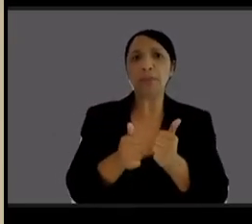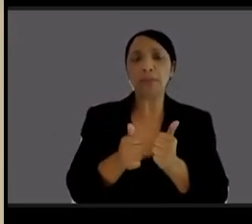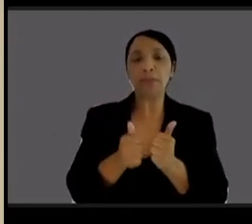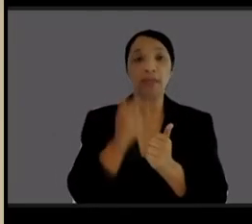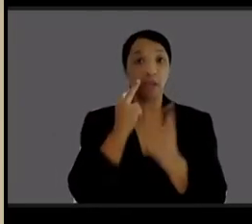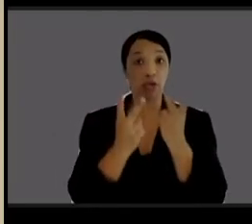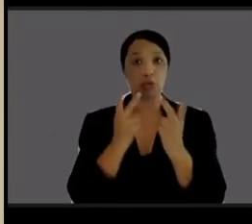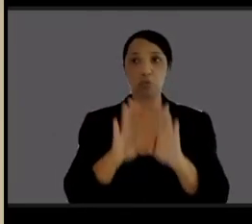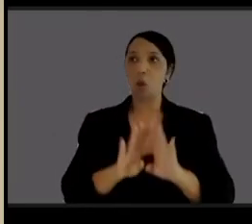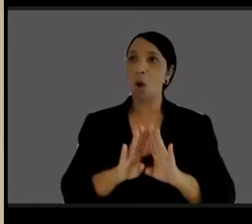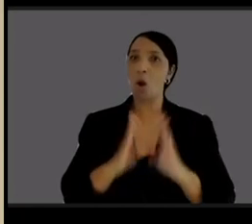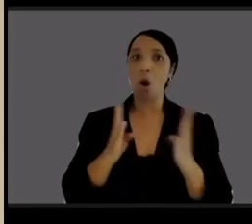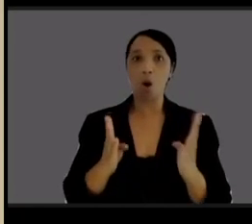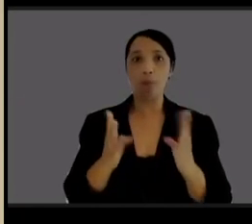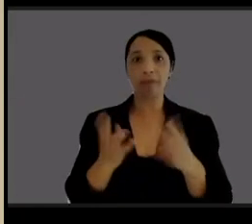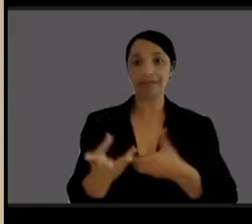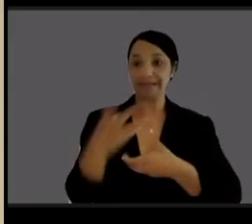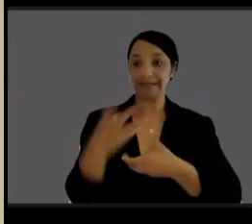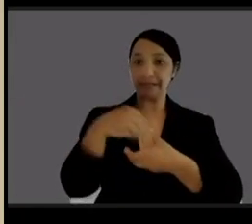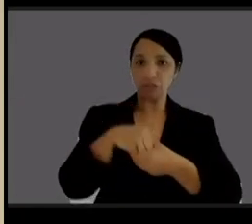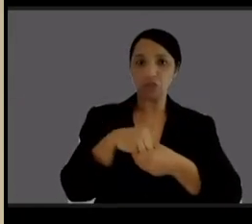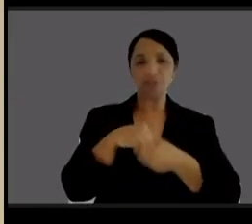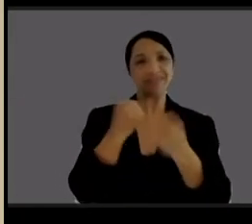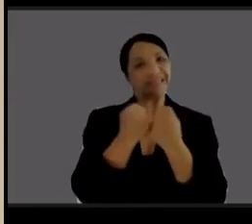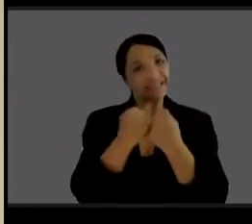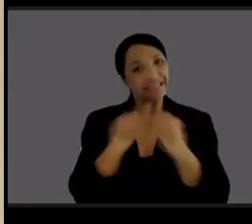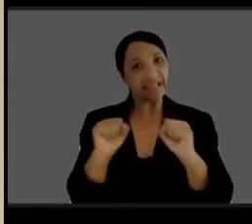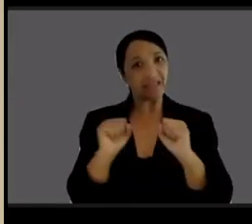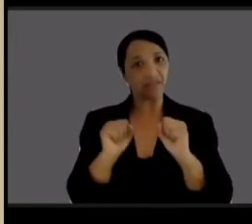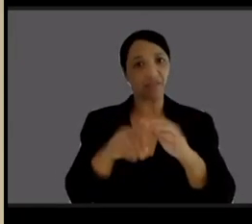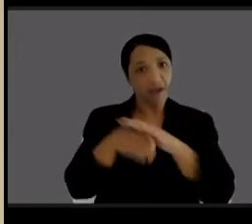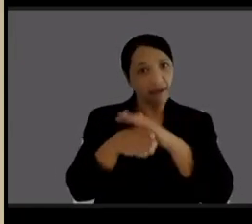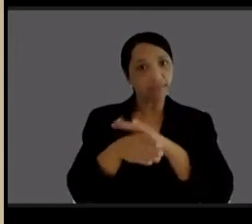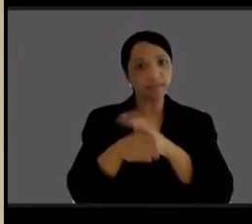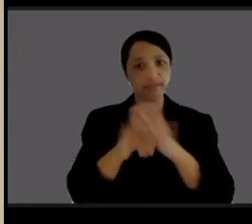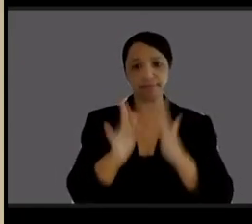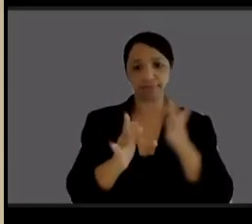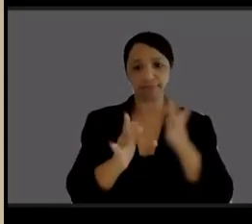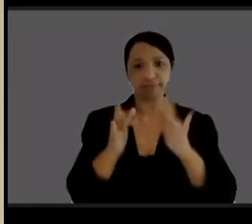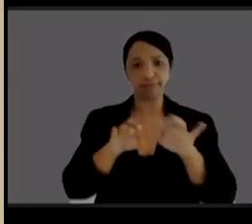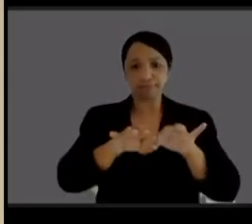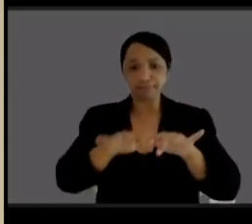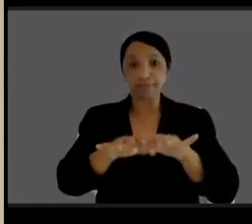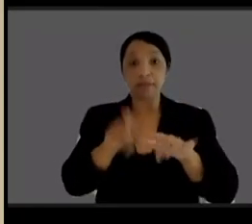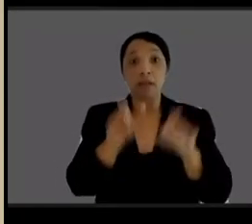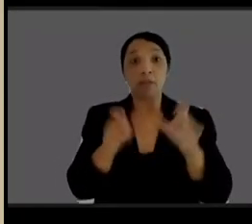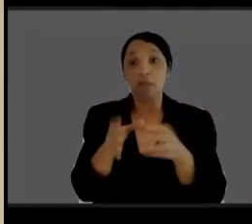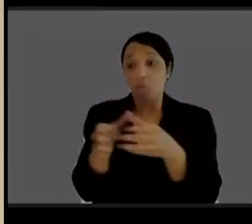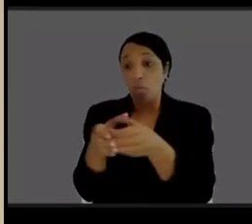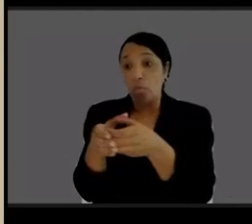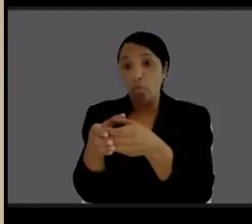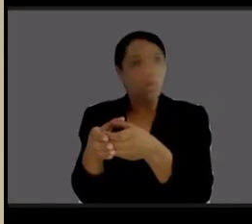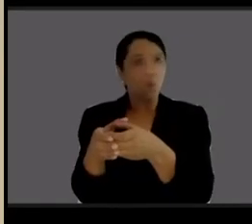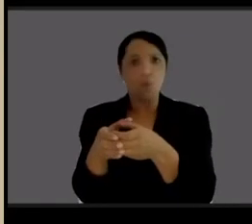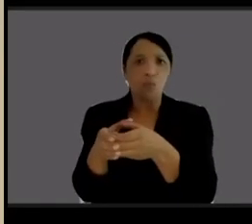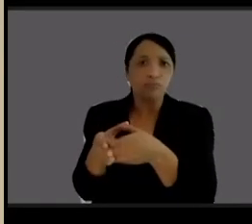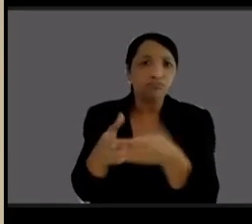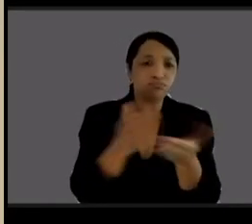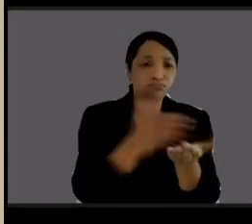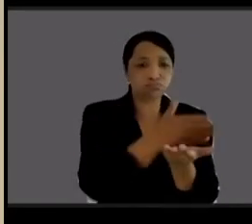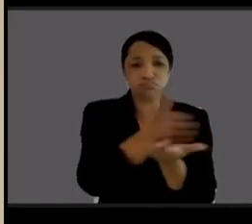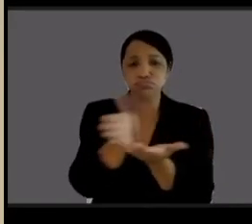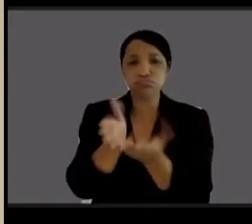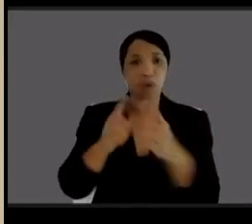que apoyen un acceso más seguro, libre y equitativo de Internet para todos. Tenemos